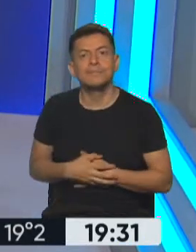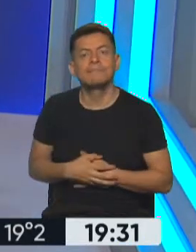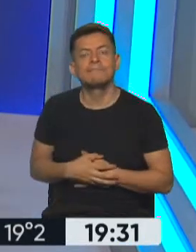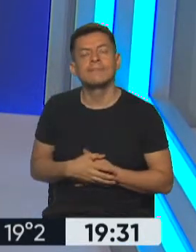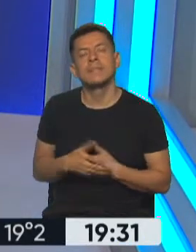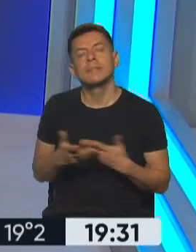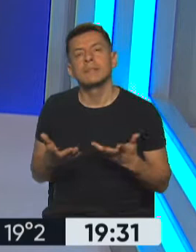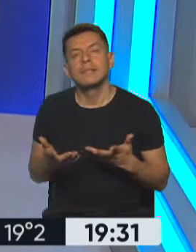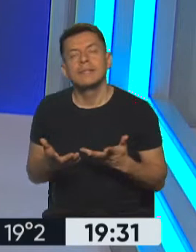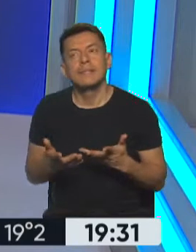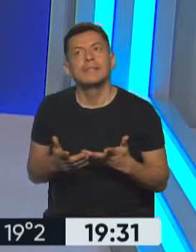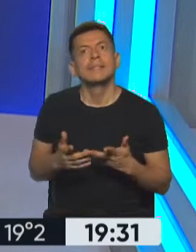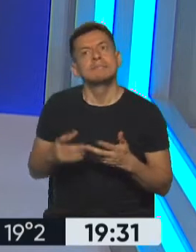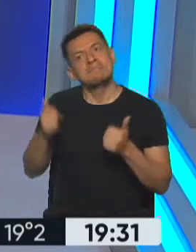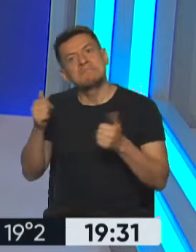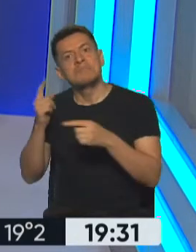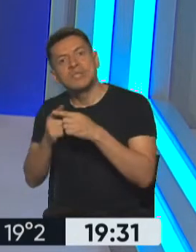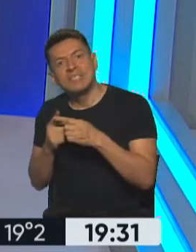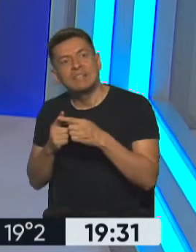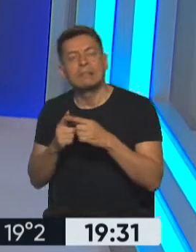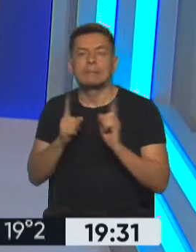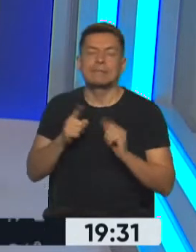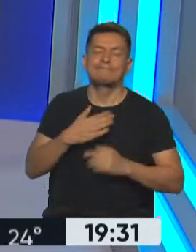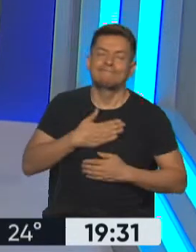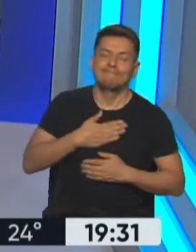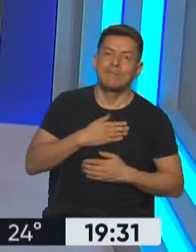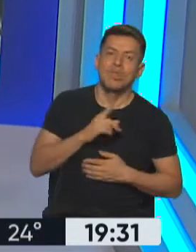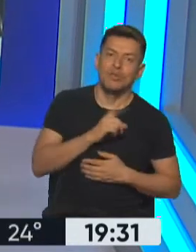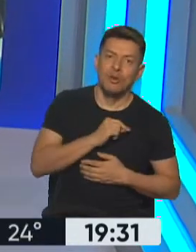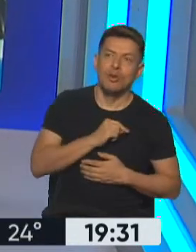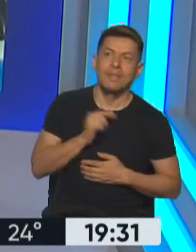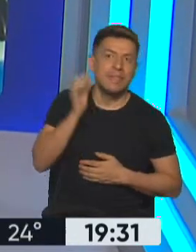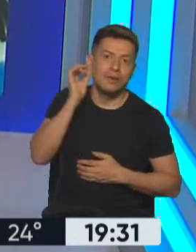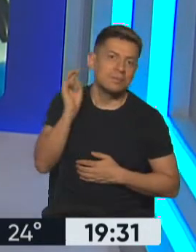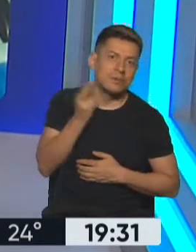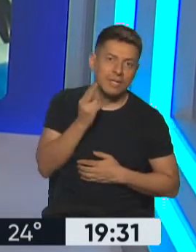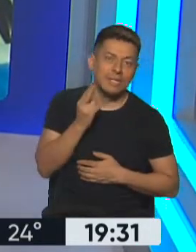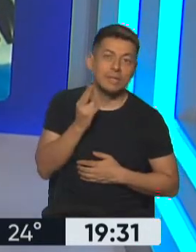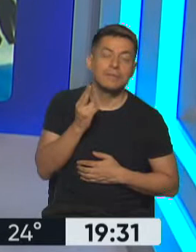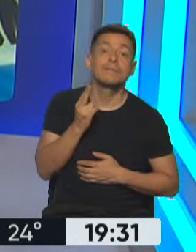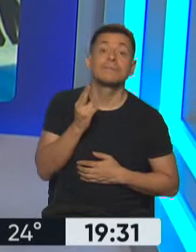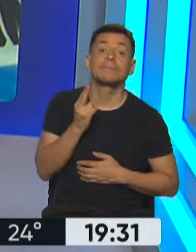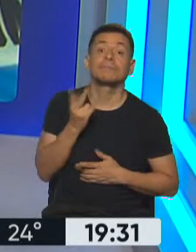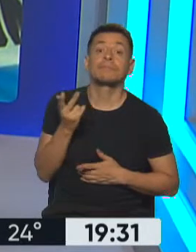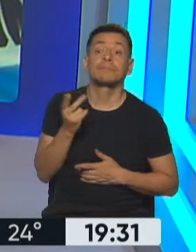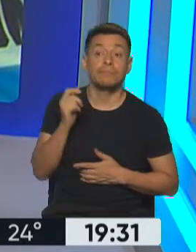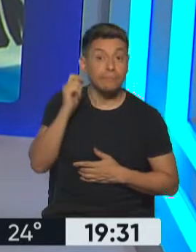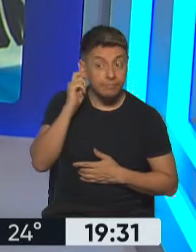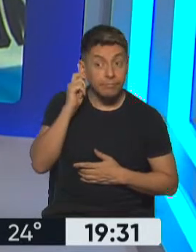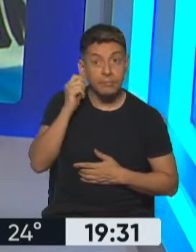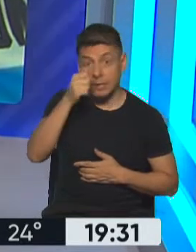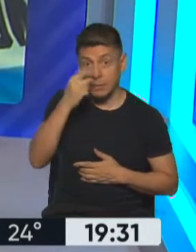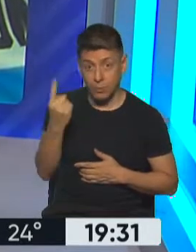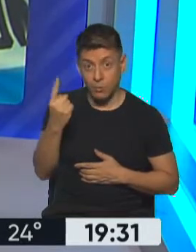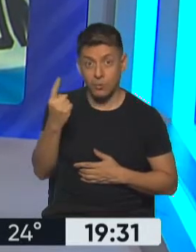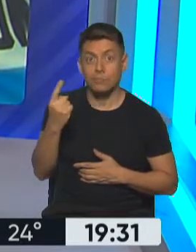trae lo lindo y lo doloroso de que Diego ya no esté entre nosotros. En este mes que va desde el cumpleaños número 61, que no festejó